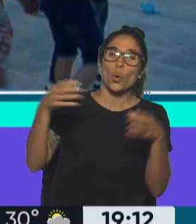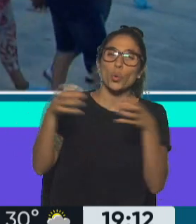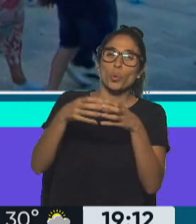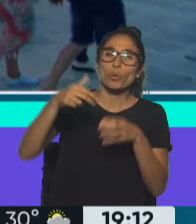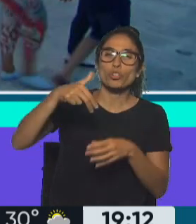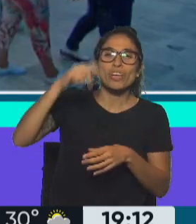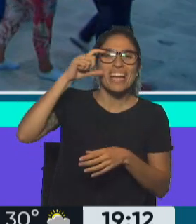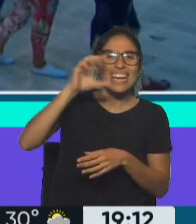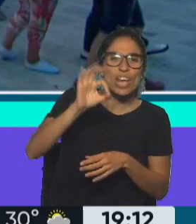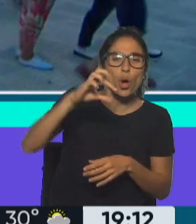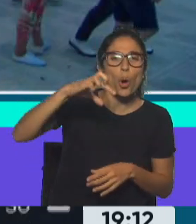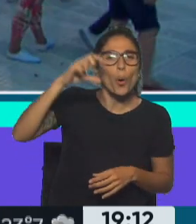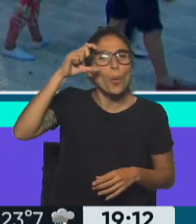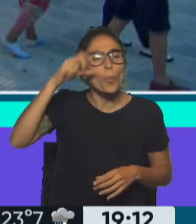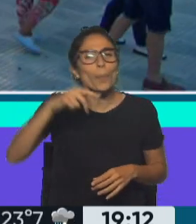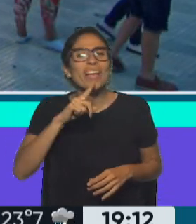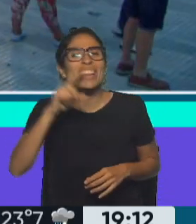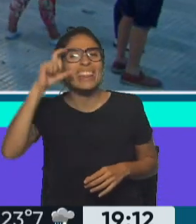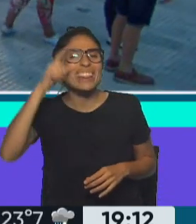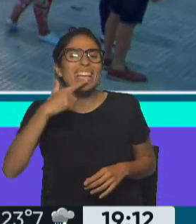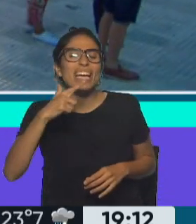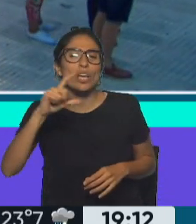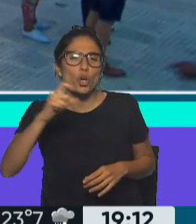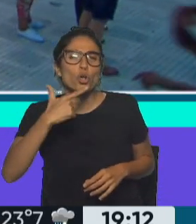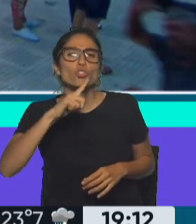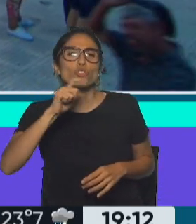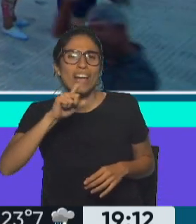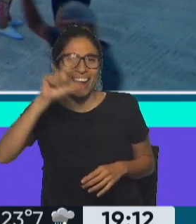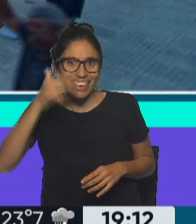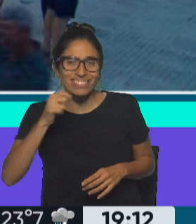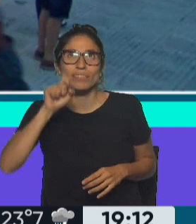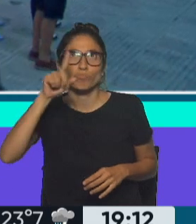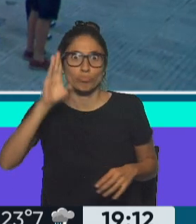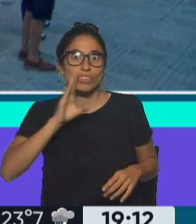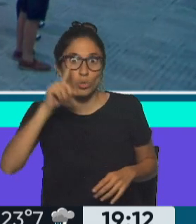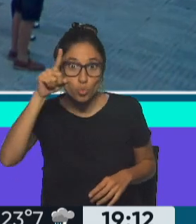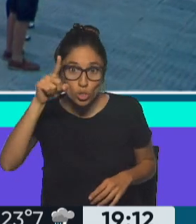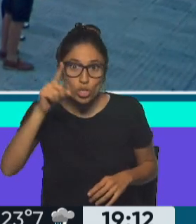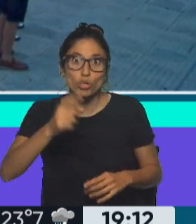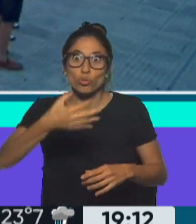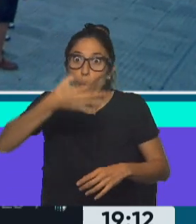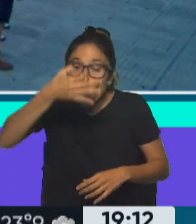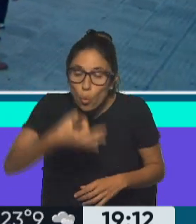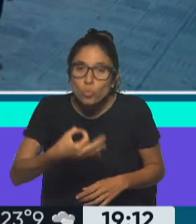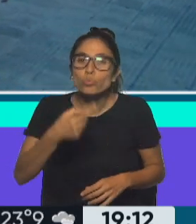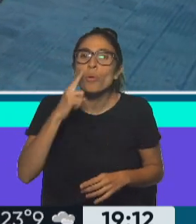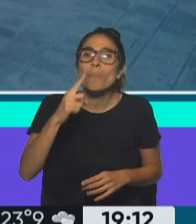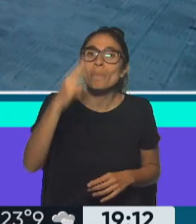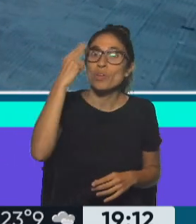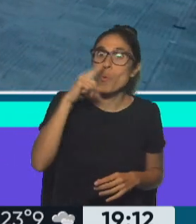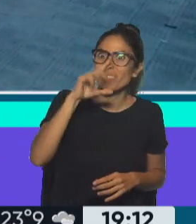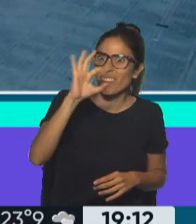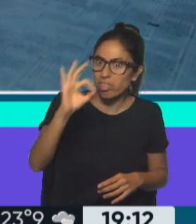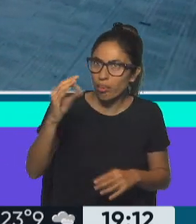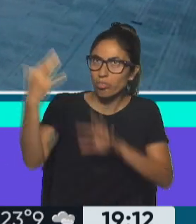Fue justamente en la época esa, en los 70. Acá y en Brasil, eso es un tema muy importante. Vi un título de un artículo